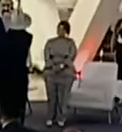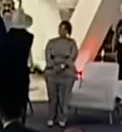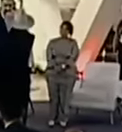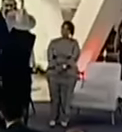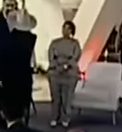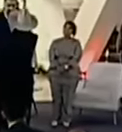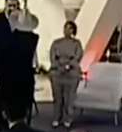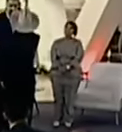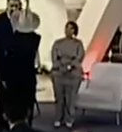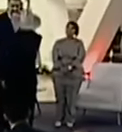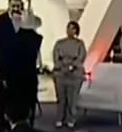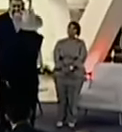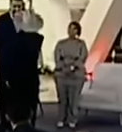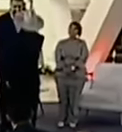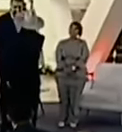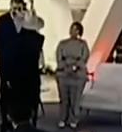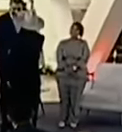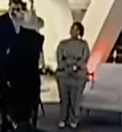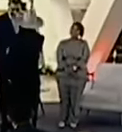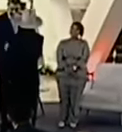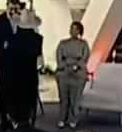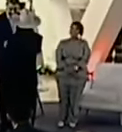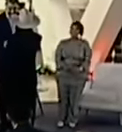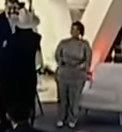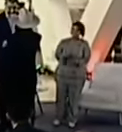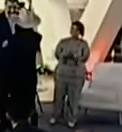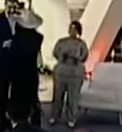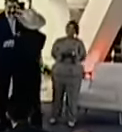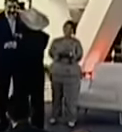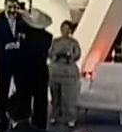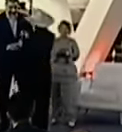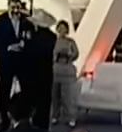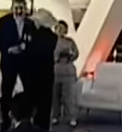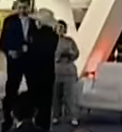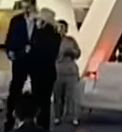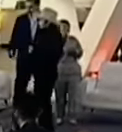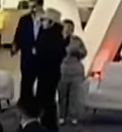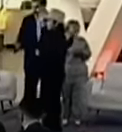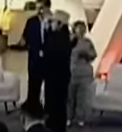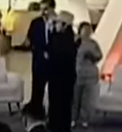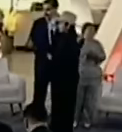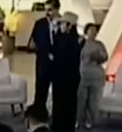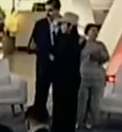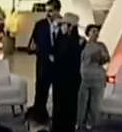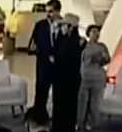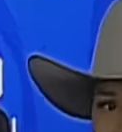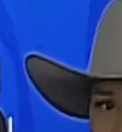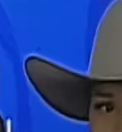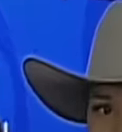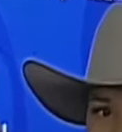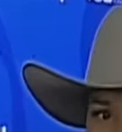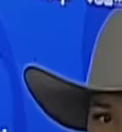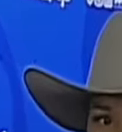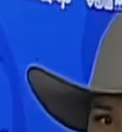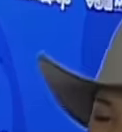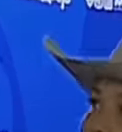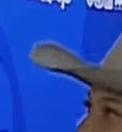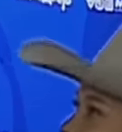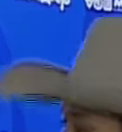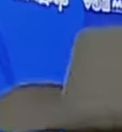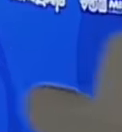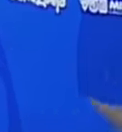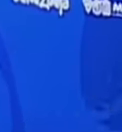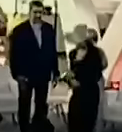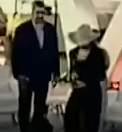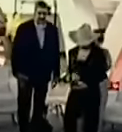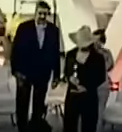bondades, todo lo que tiene, las características que tiene la gastronomía y todo lo que tiene el turismo en los estados